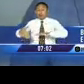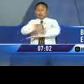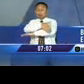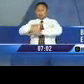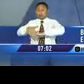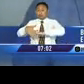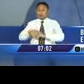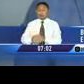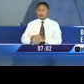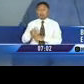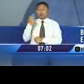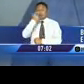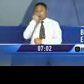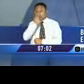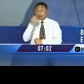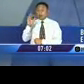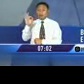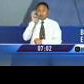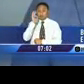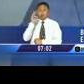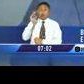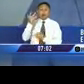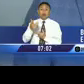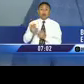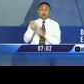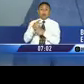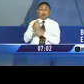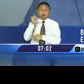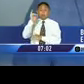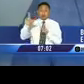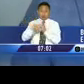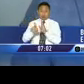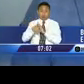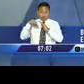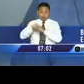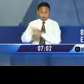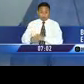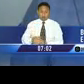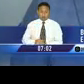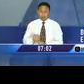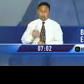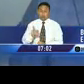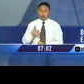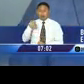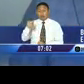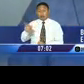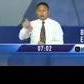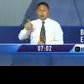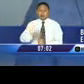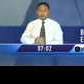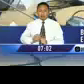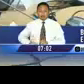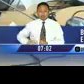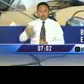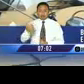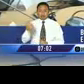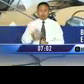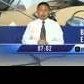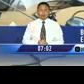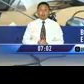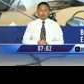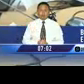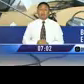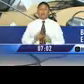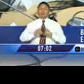están pasando droga o cuando están pasando mercadería ilegal o cuando hay trata de personas. Ahí es donde ellos necesitan hacer uso del legítimo de la fuerza. Pero hay